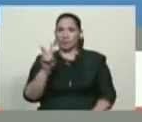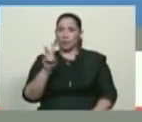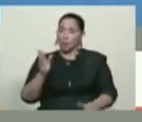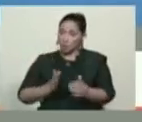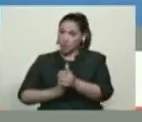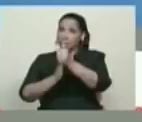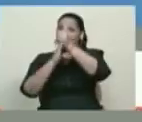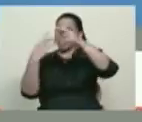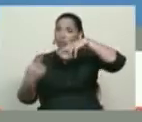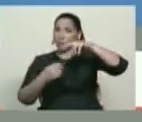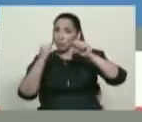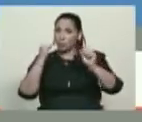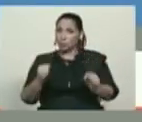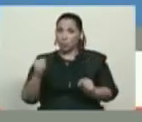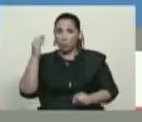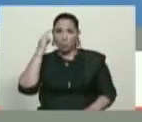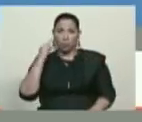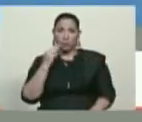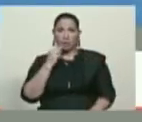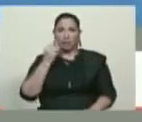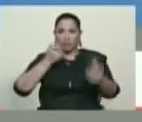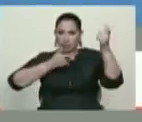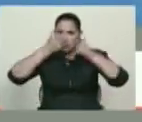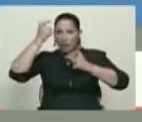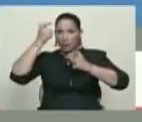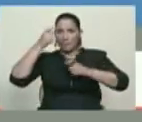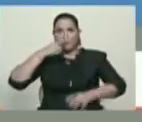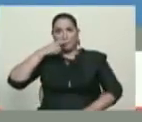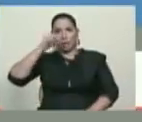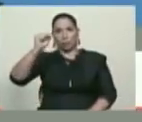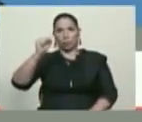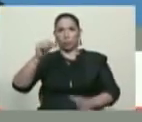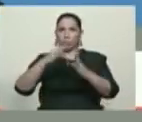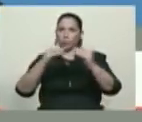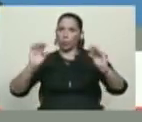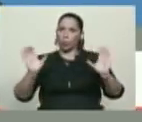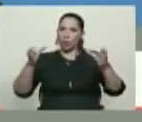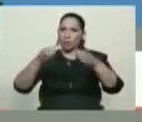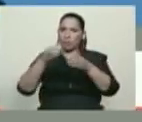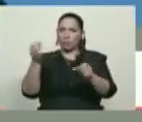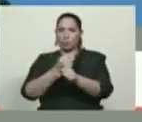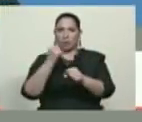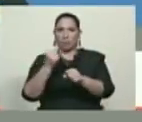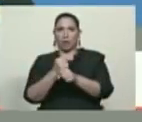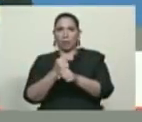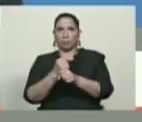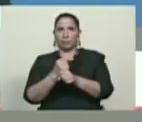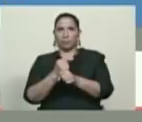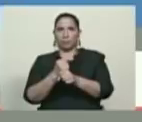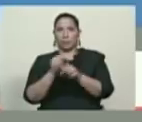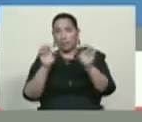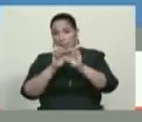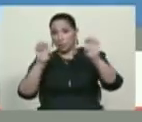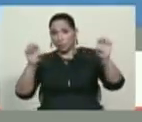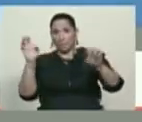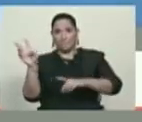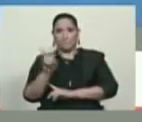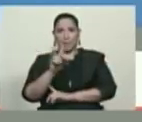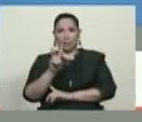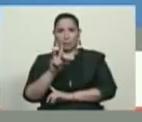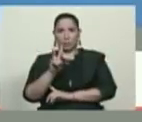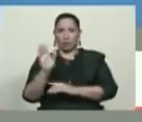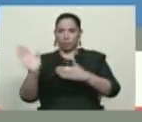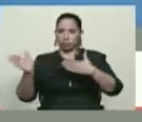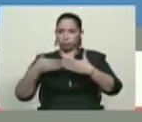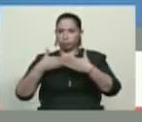revolución bolivariana: Hugo Chávez, Nicolás Maduro y sus equipos de trabajo. La educación en Venezuela estaba restringida a